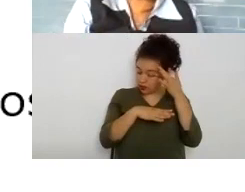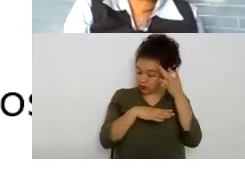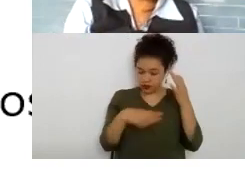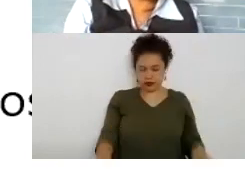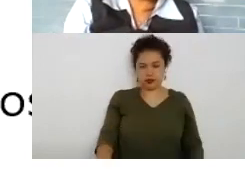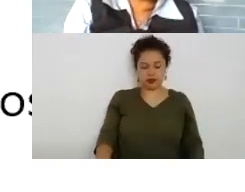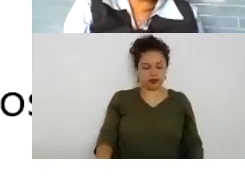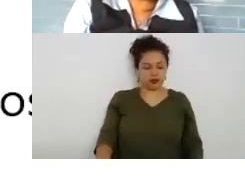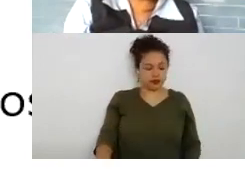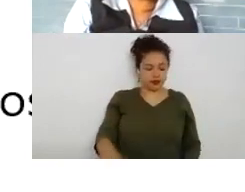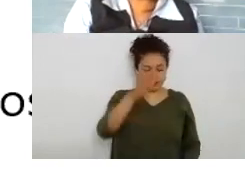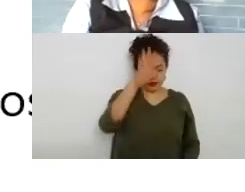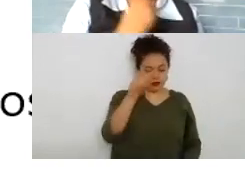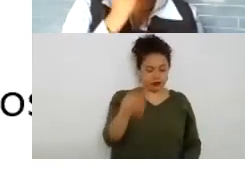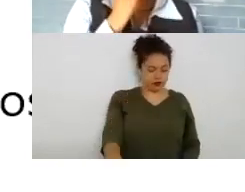¿Bien?